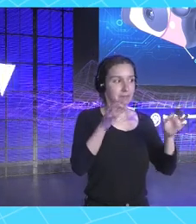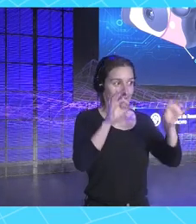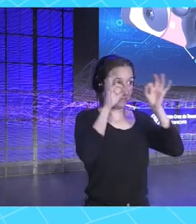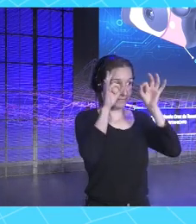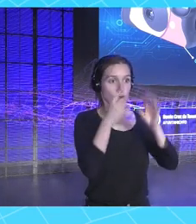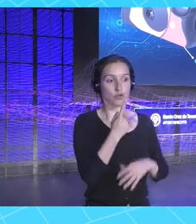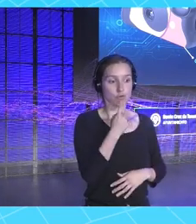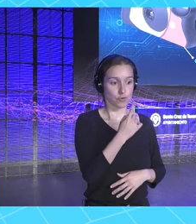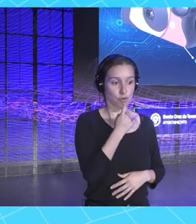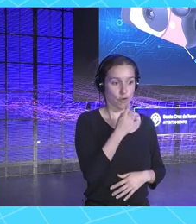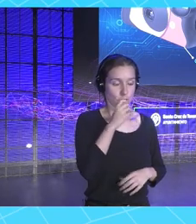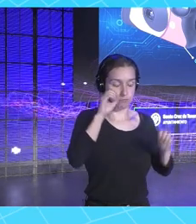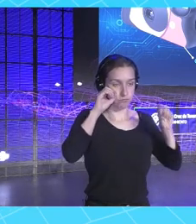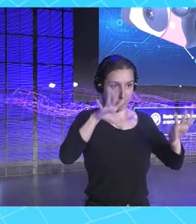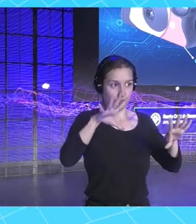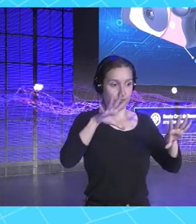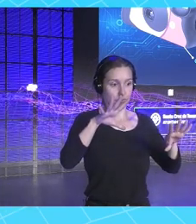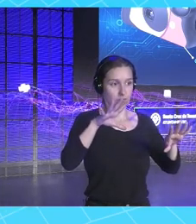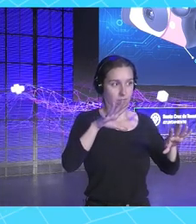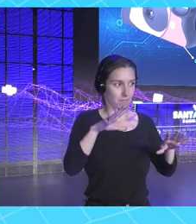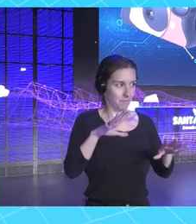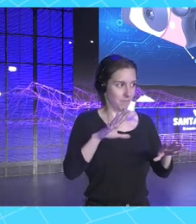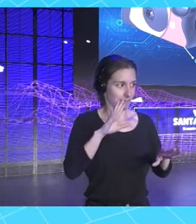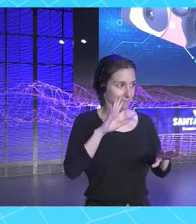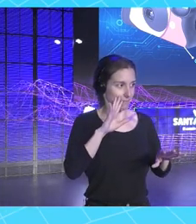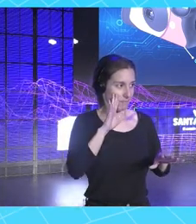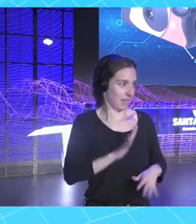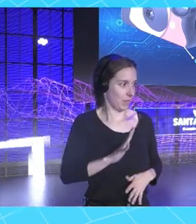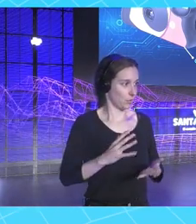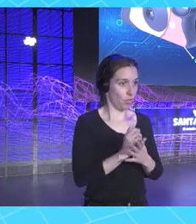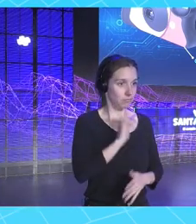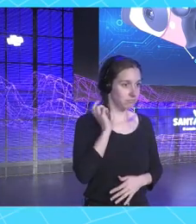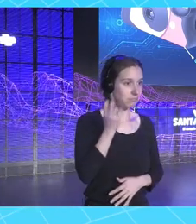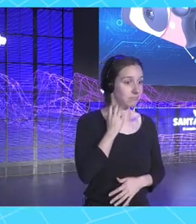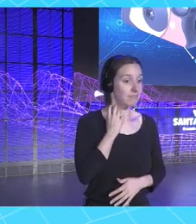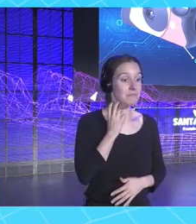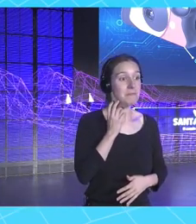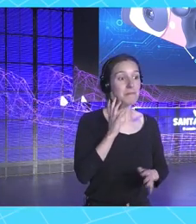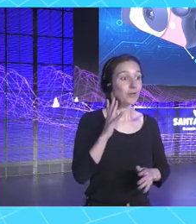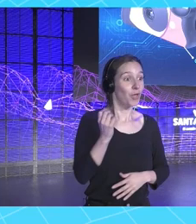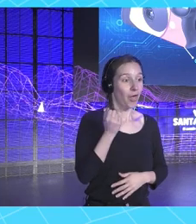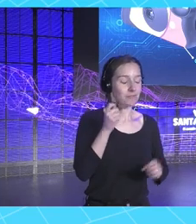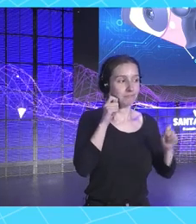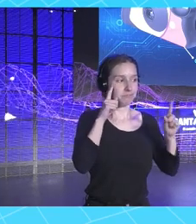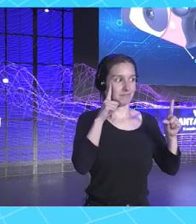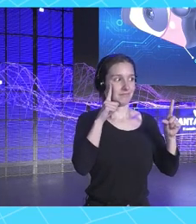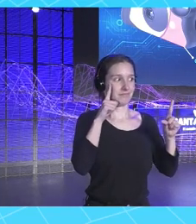de Alejandría decir pan foto y parecíamos vampiros todos pero siempre salíamos con los ojos abiertos